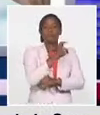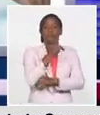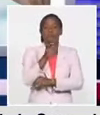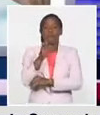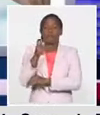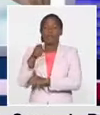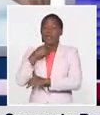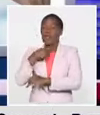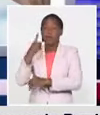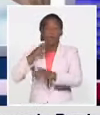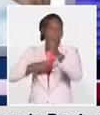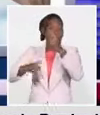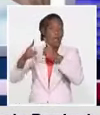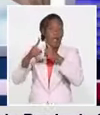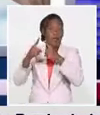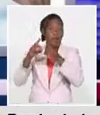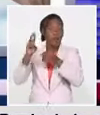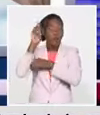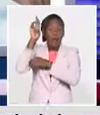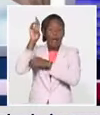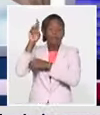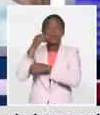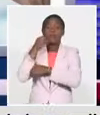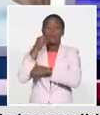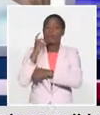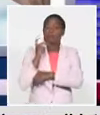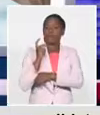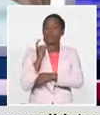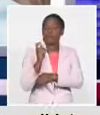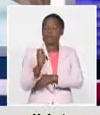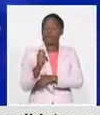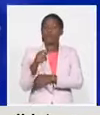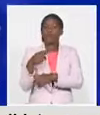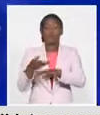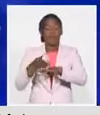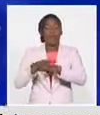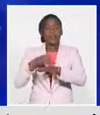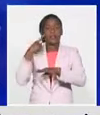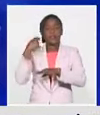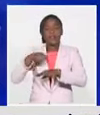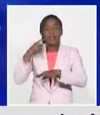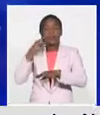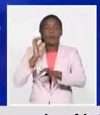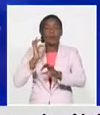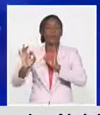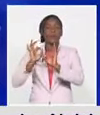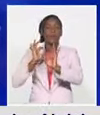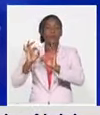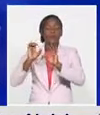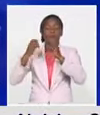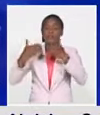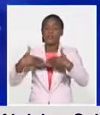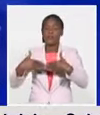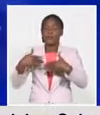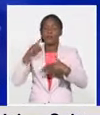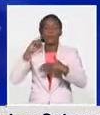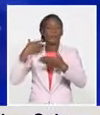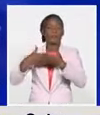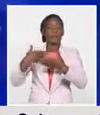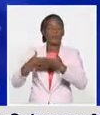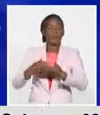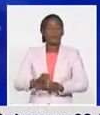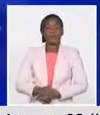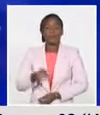un registro condicionado. Eso hay que ver cómo la autoridad reguladora va a manejarlo. Hasta ahora el CIGB satisfecho con los